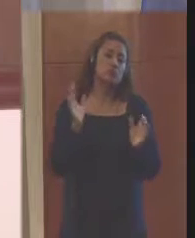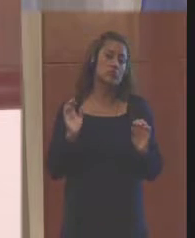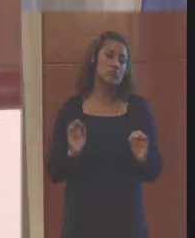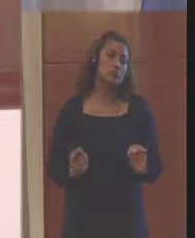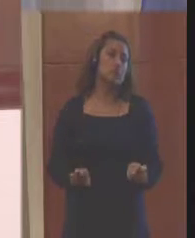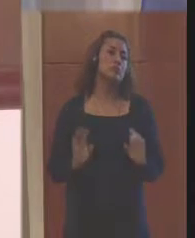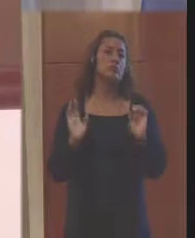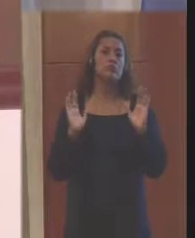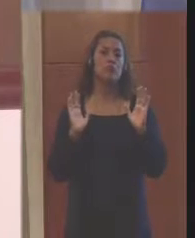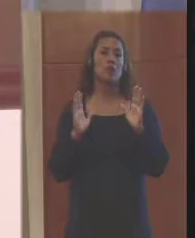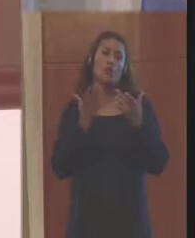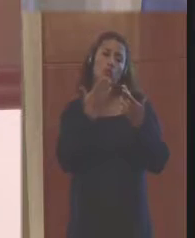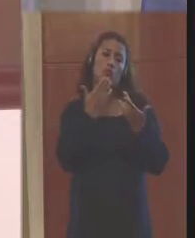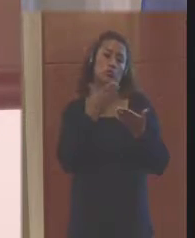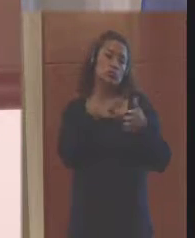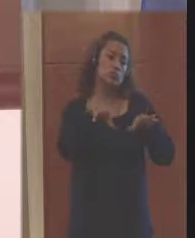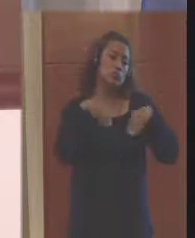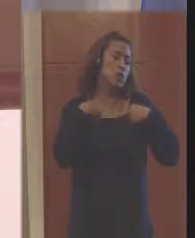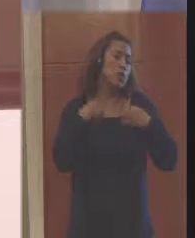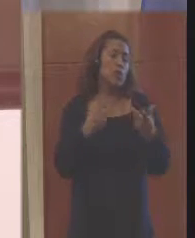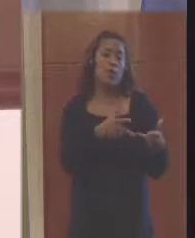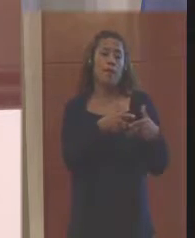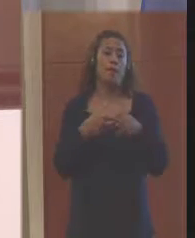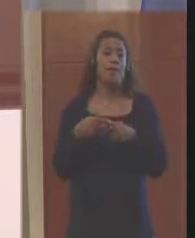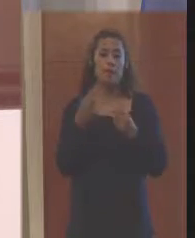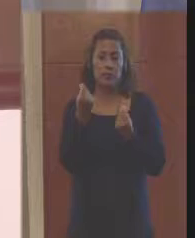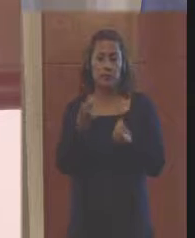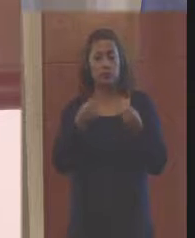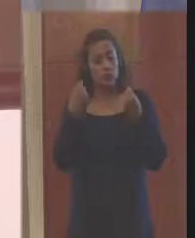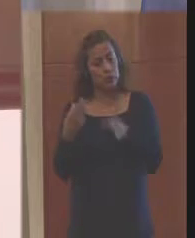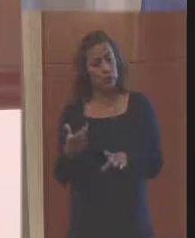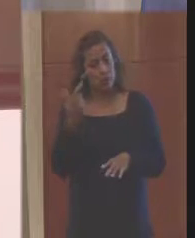un riesgo que la sociedad o el país no estaría dispuesto.